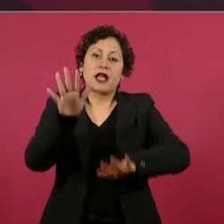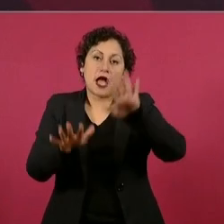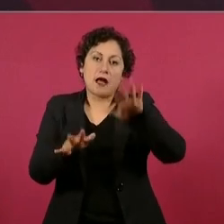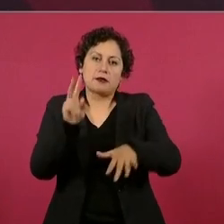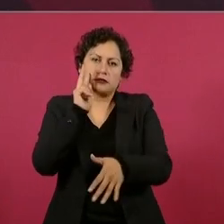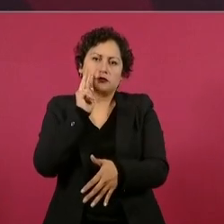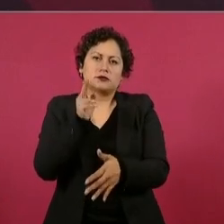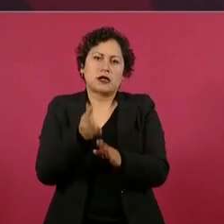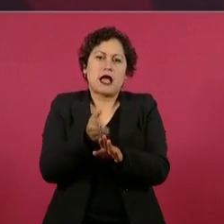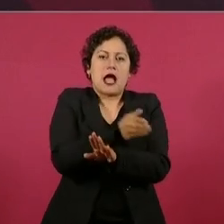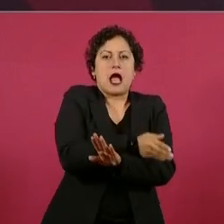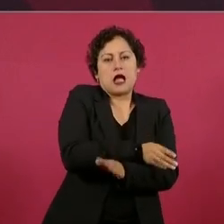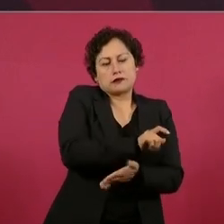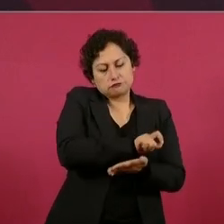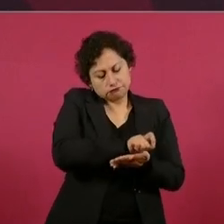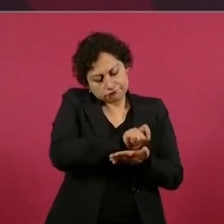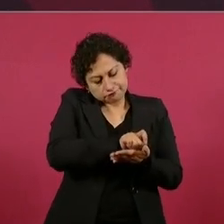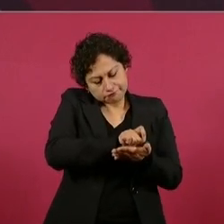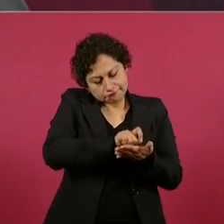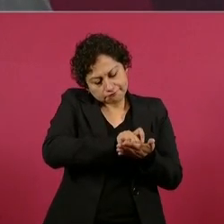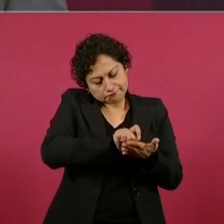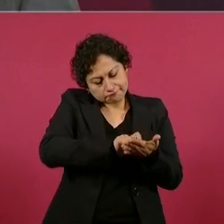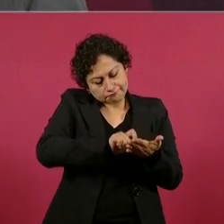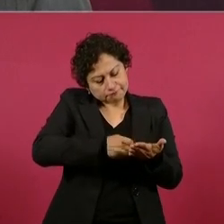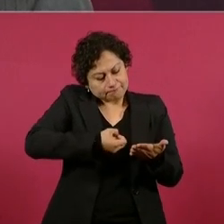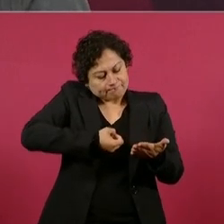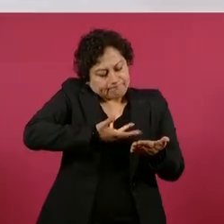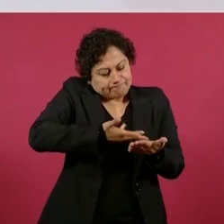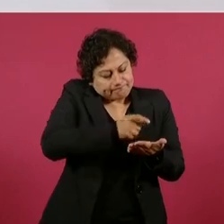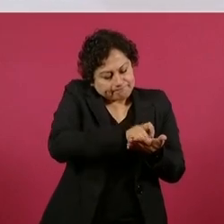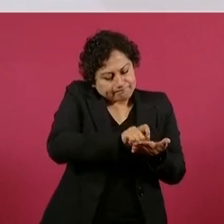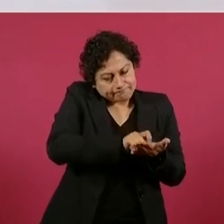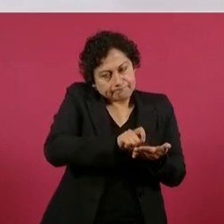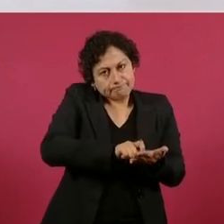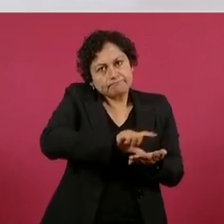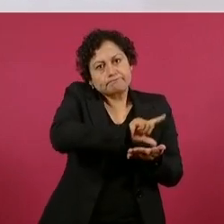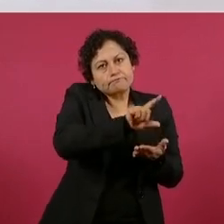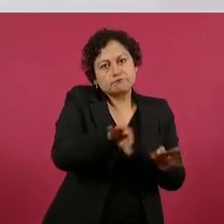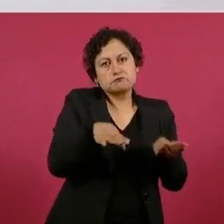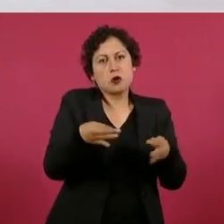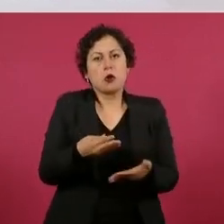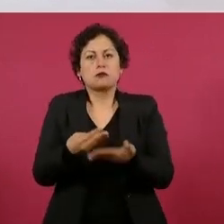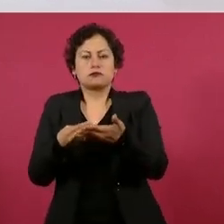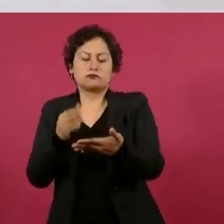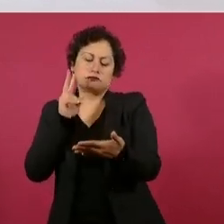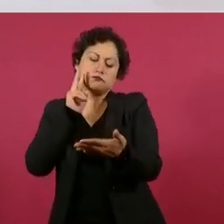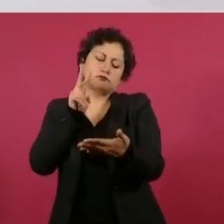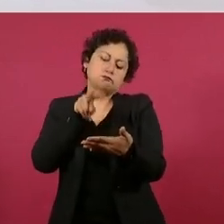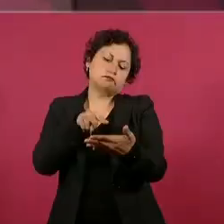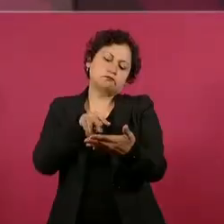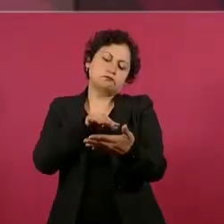aunque se tenga el corazón caliente, la cabeza fría.